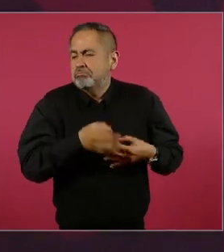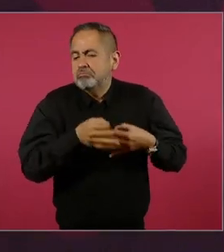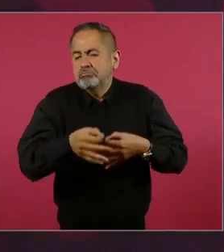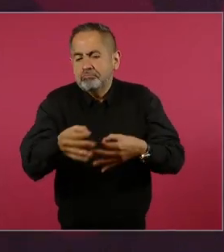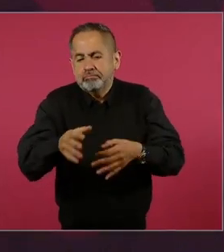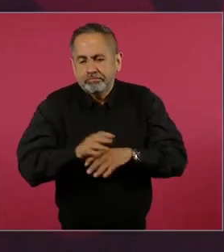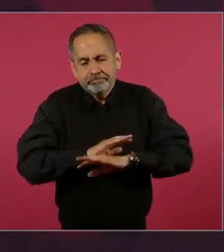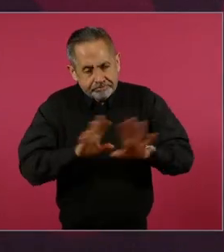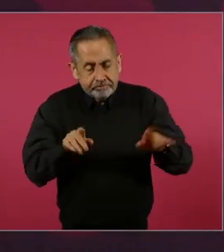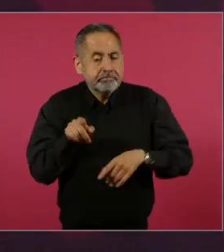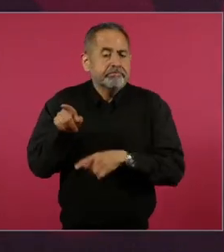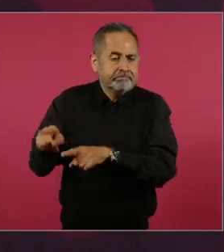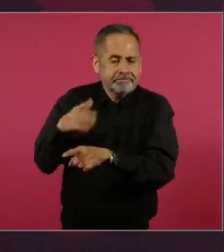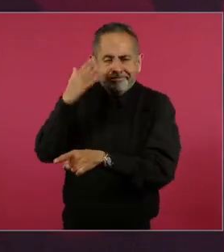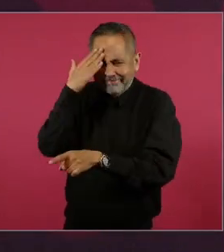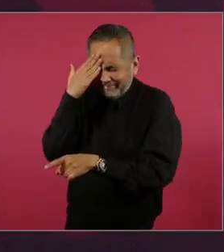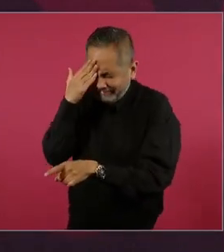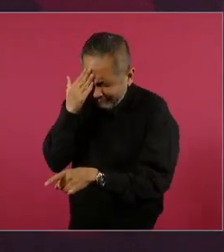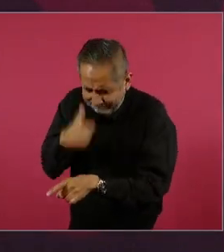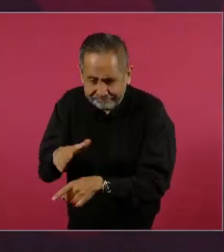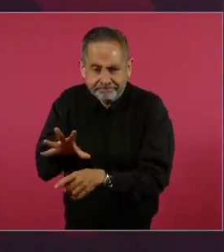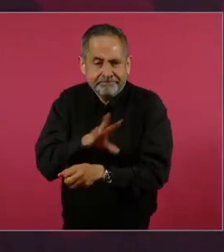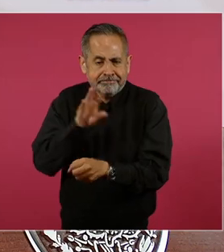Ella está